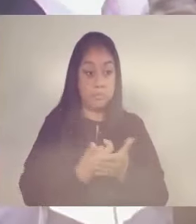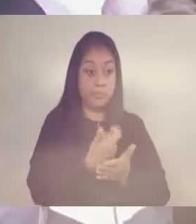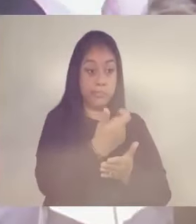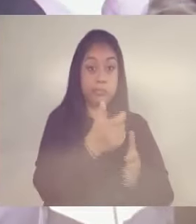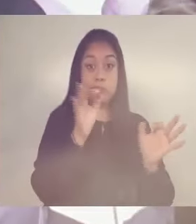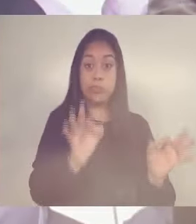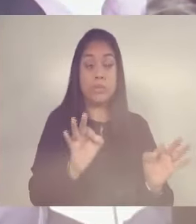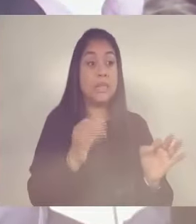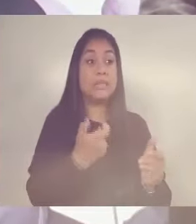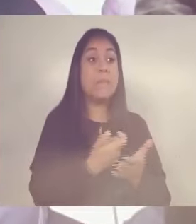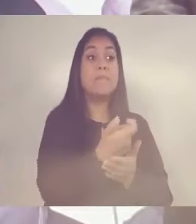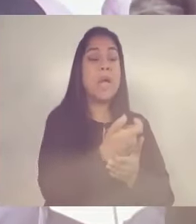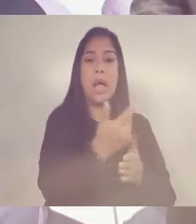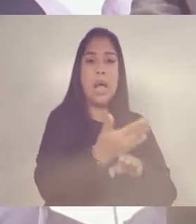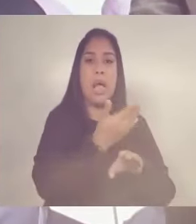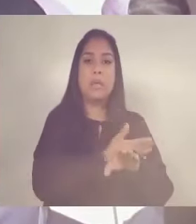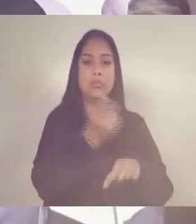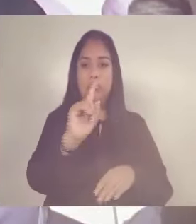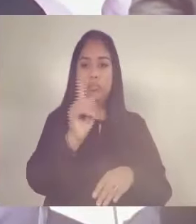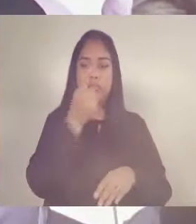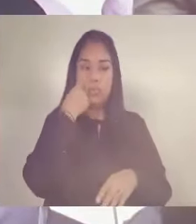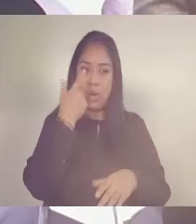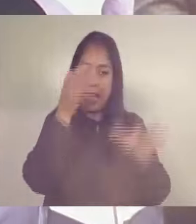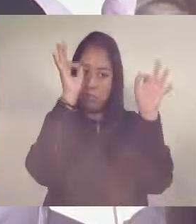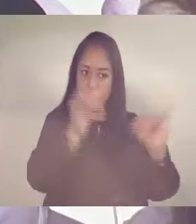todas las obras. Así que ahí vamos de alguna manera